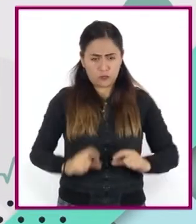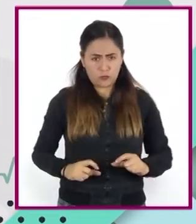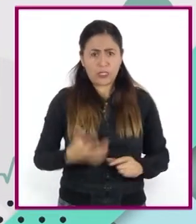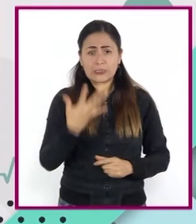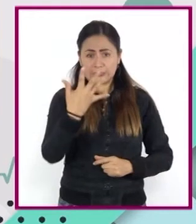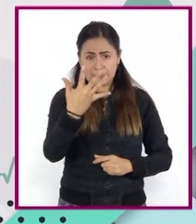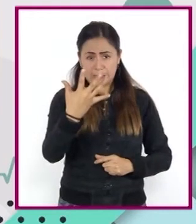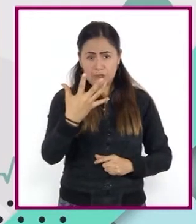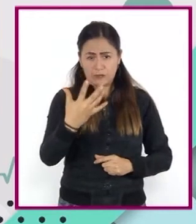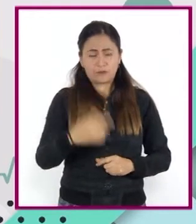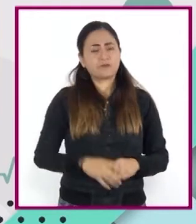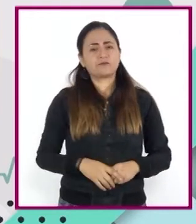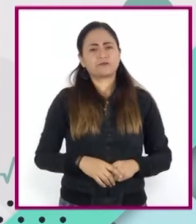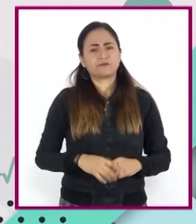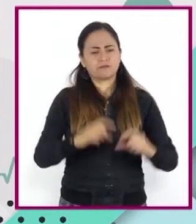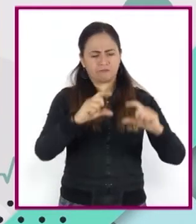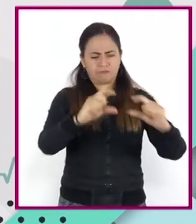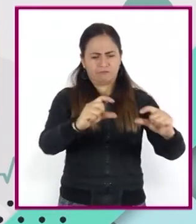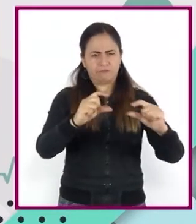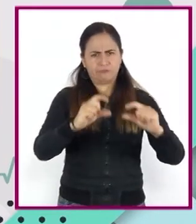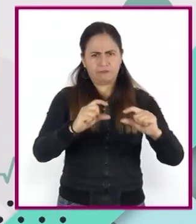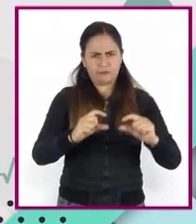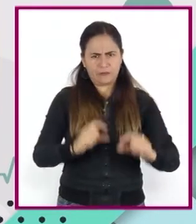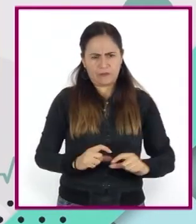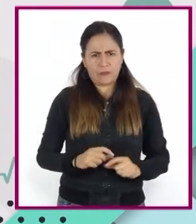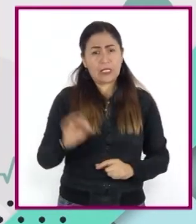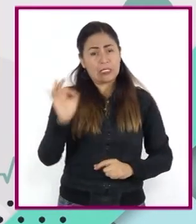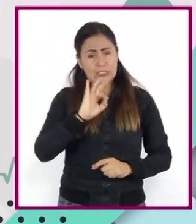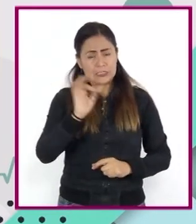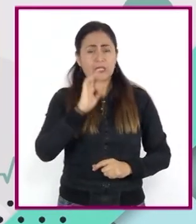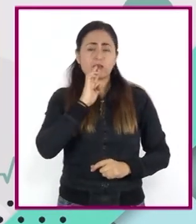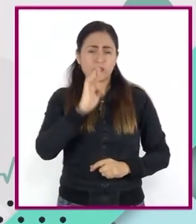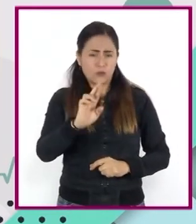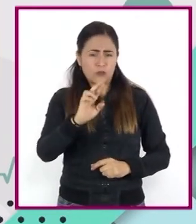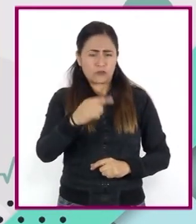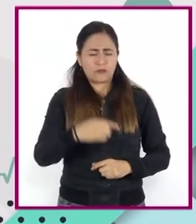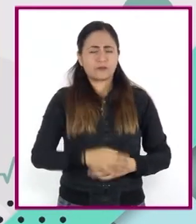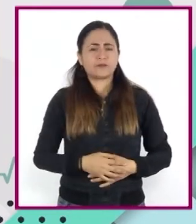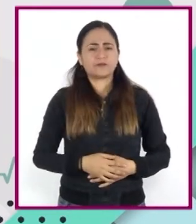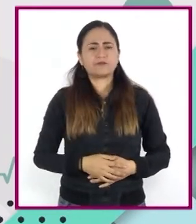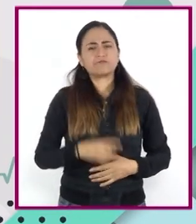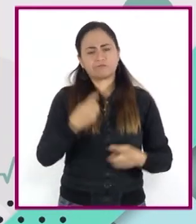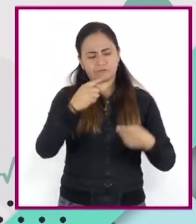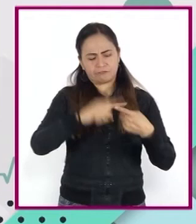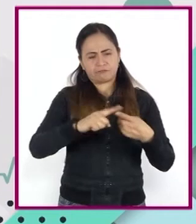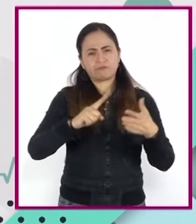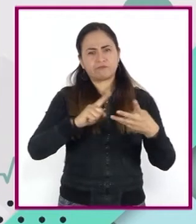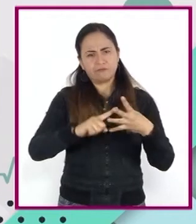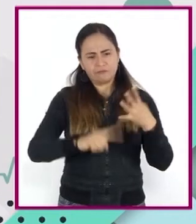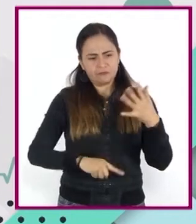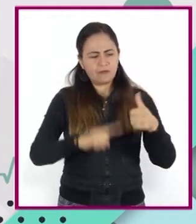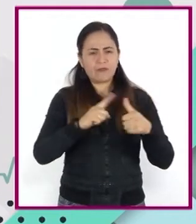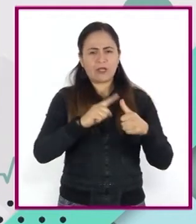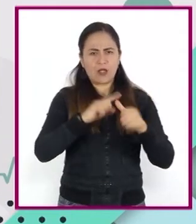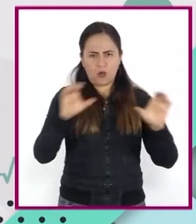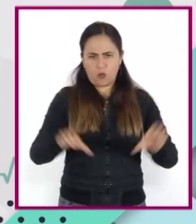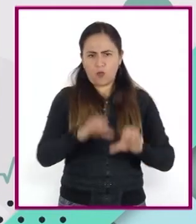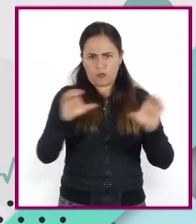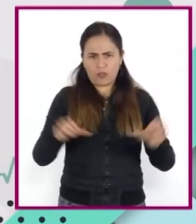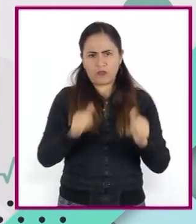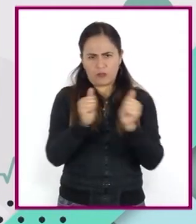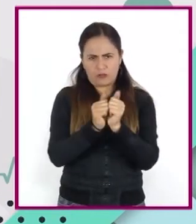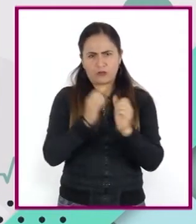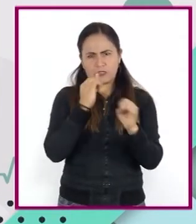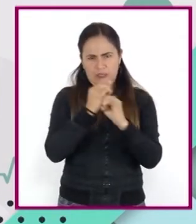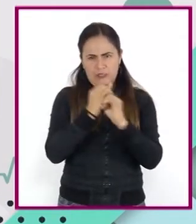las categorías que corresponden a las posibles respuestas. En este caso, computadora con acceso a